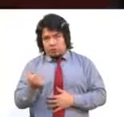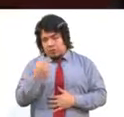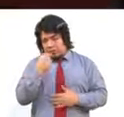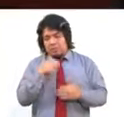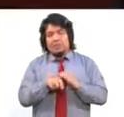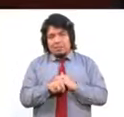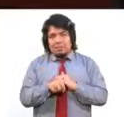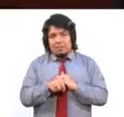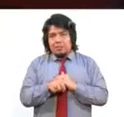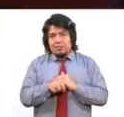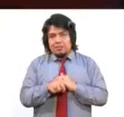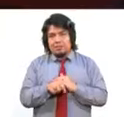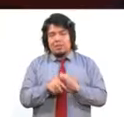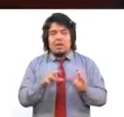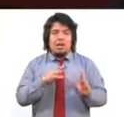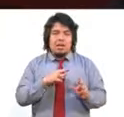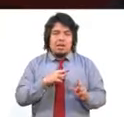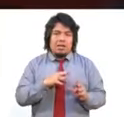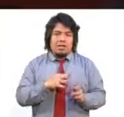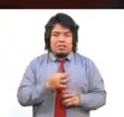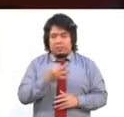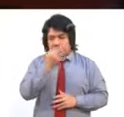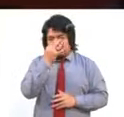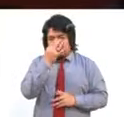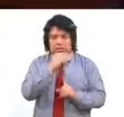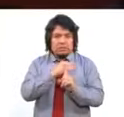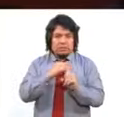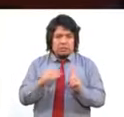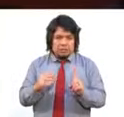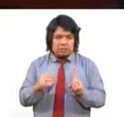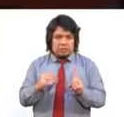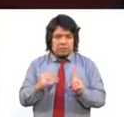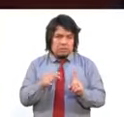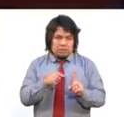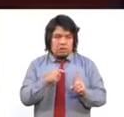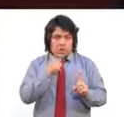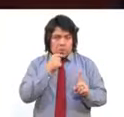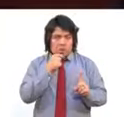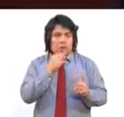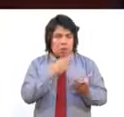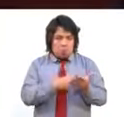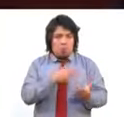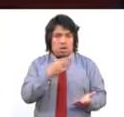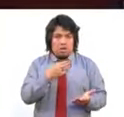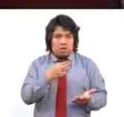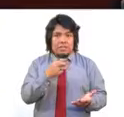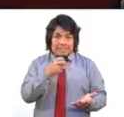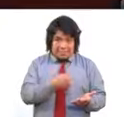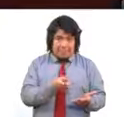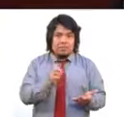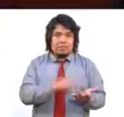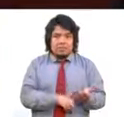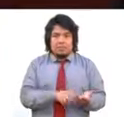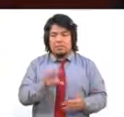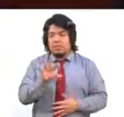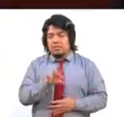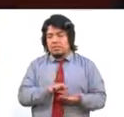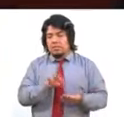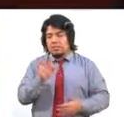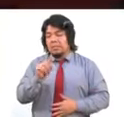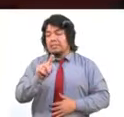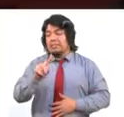denuncias, hay casi la mitad de esos policías han sido sancionados, y de esos sancionados, 100 han